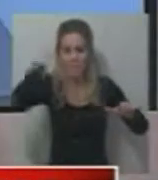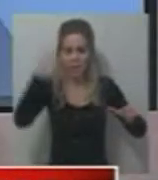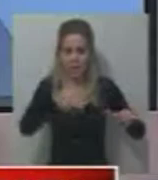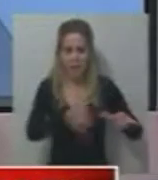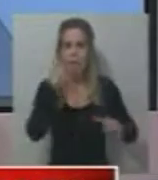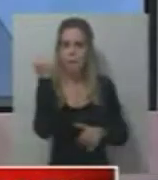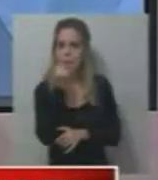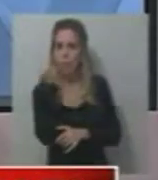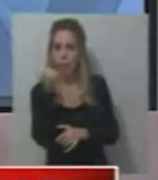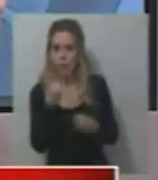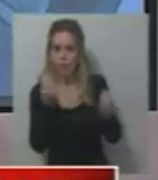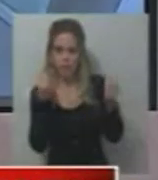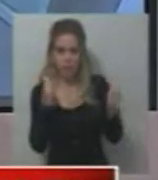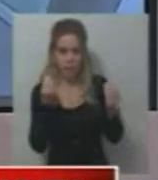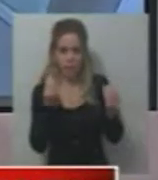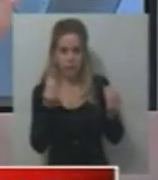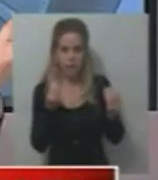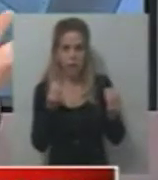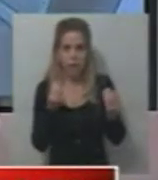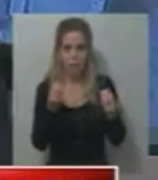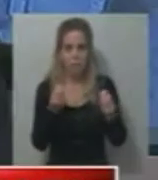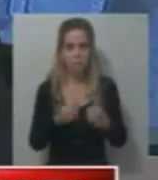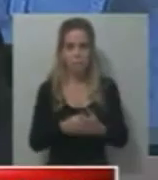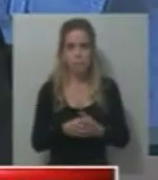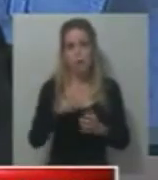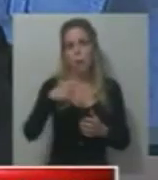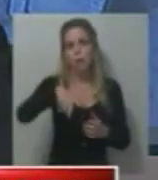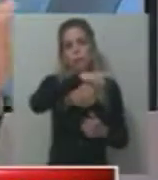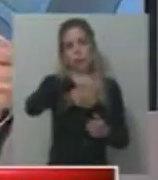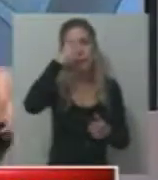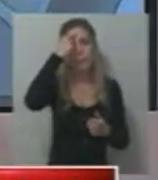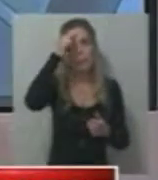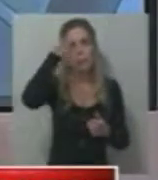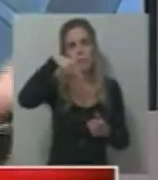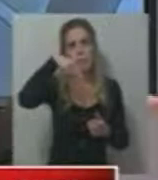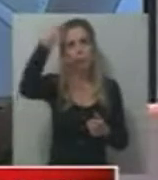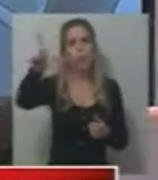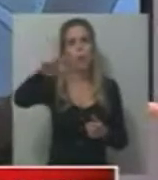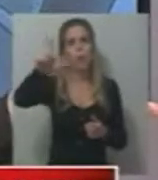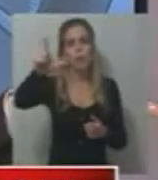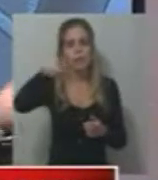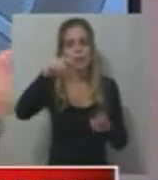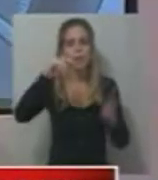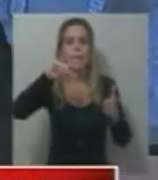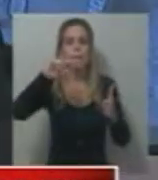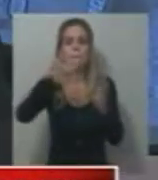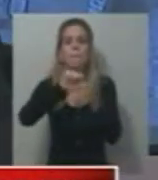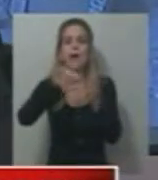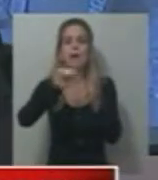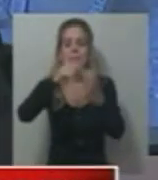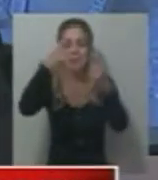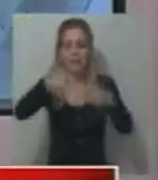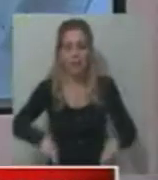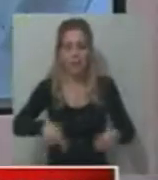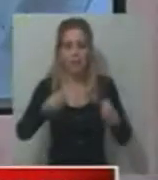importante. Todo eso ya va a cambiar el domingo, el lunes va a ser otro país. El lunes ya no está Cristina, está sentado ahí Massa. ¿Qué va a pasar el lunes? Si vos lees